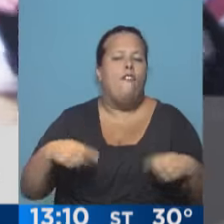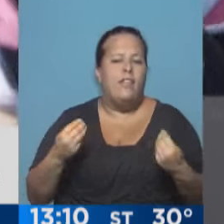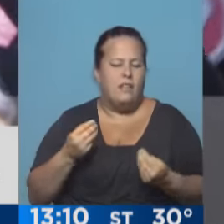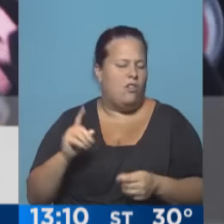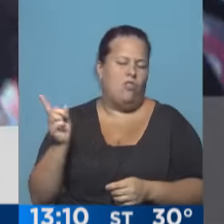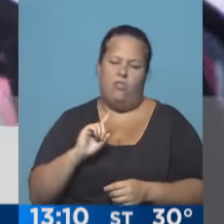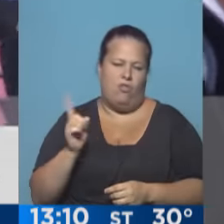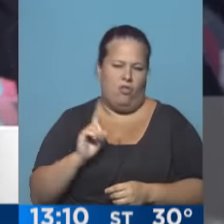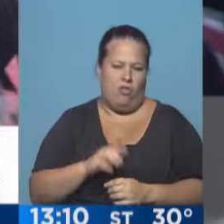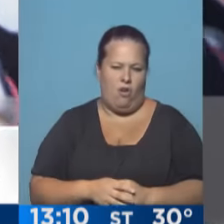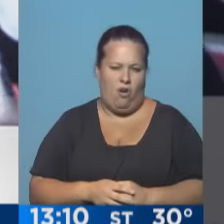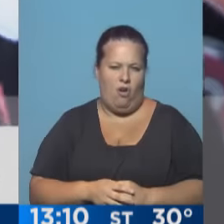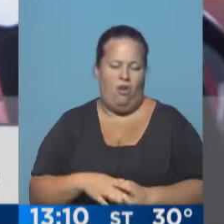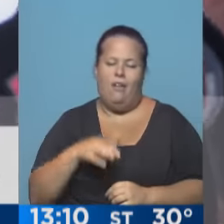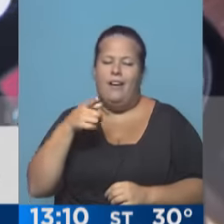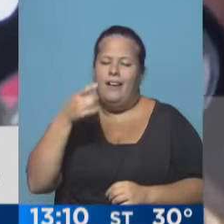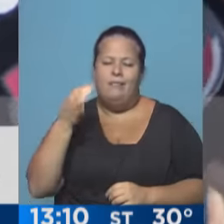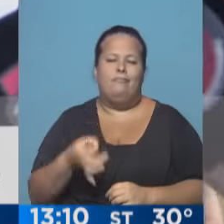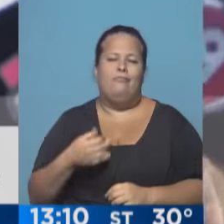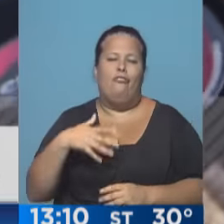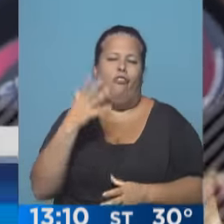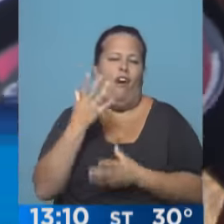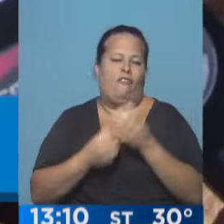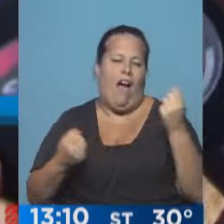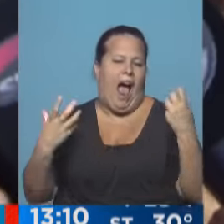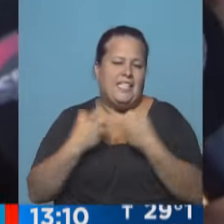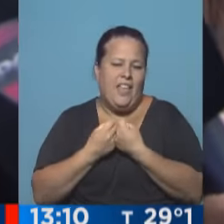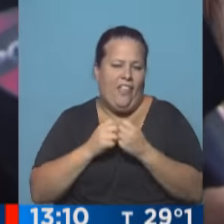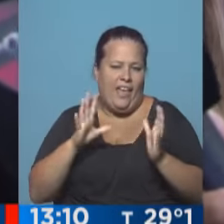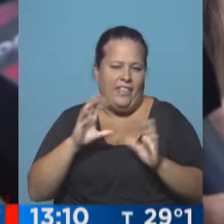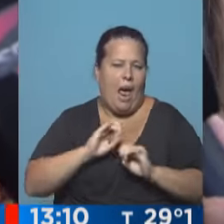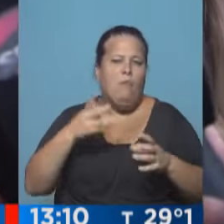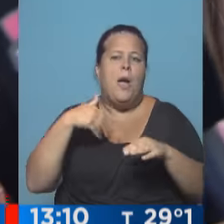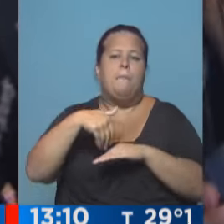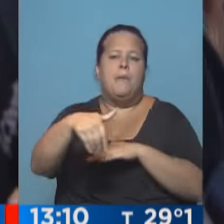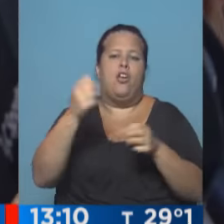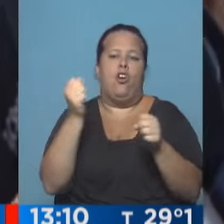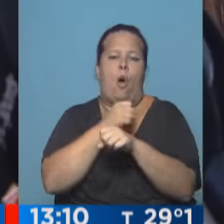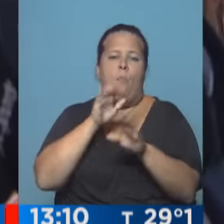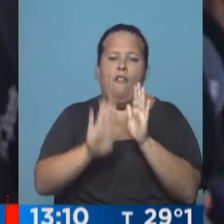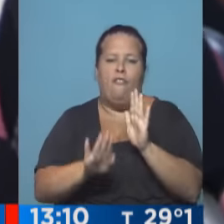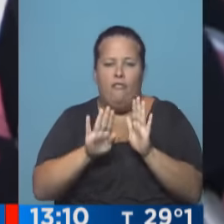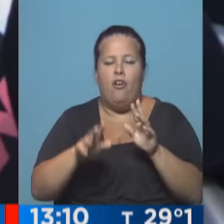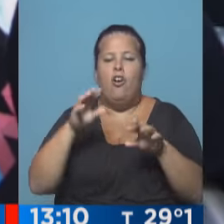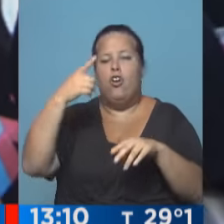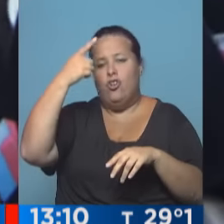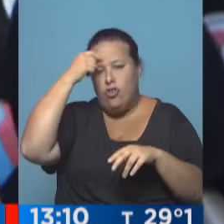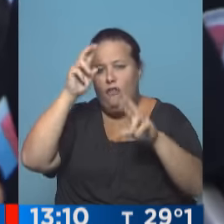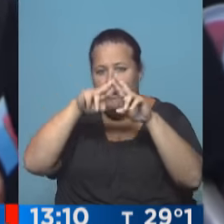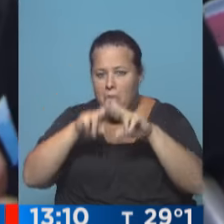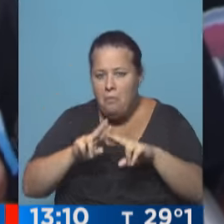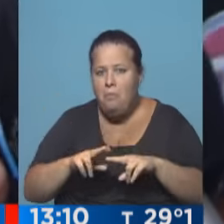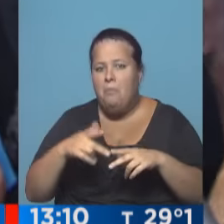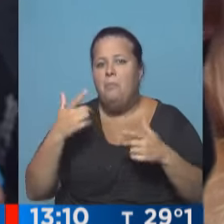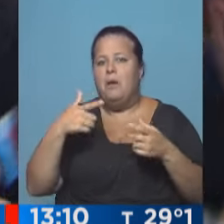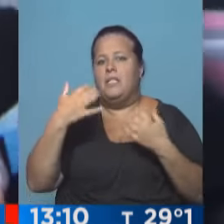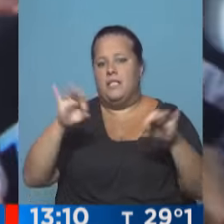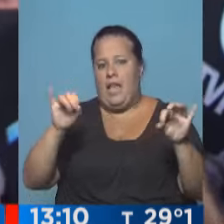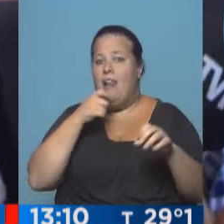No, se considera esto fue un accidente, una desgracia, porque el micro se quedó sin freno y la pericia del chofer, por lo que dicen, evitó algo mayor.